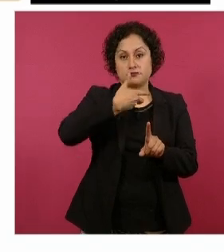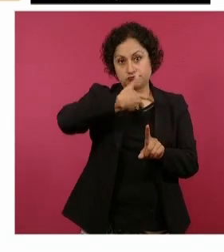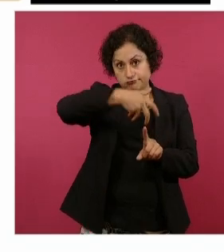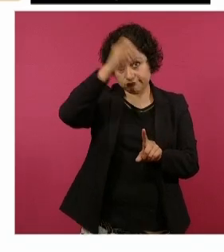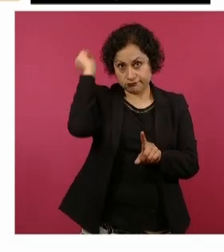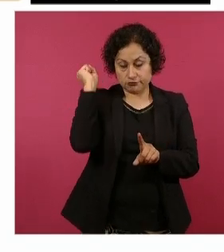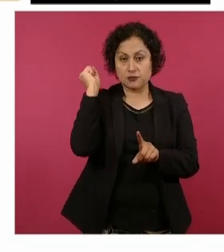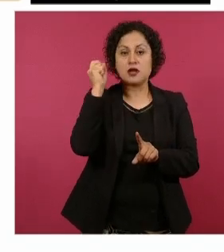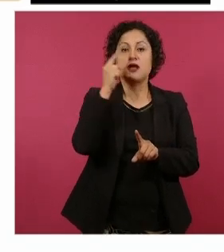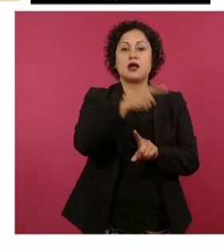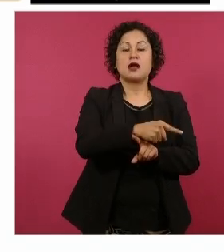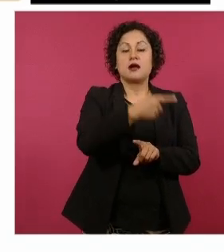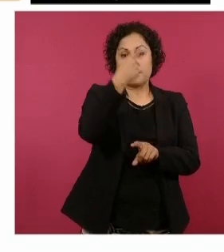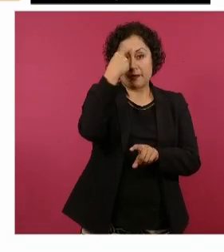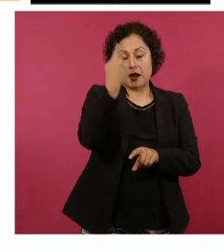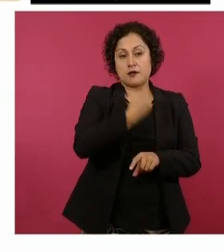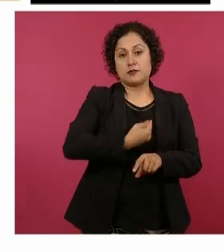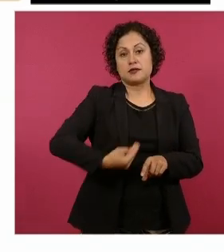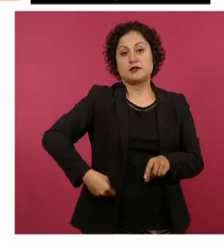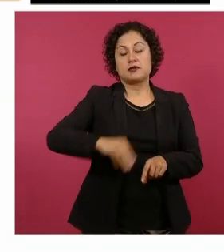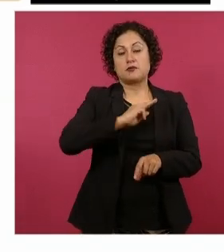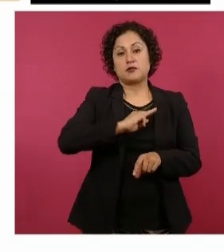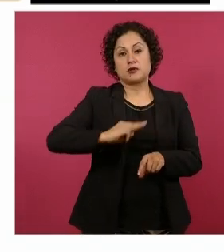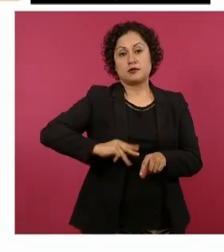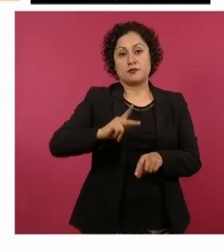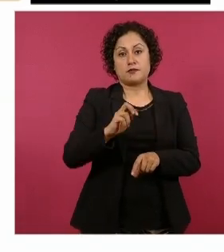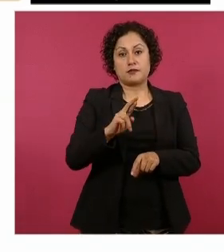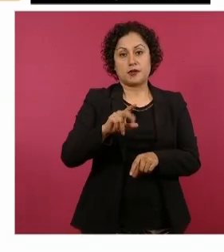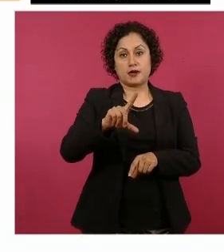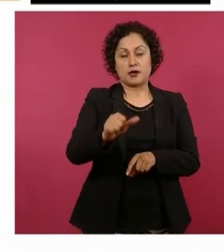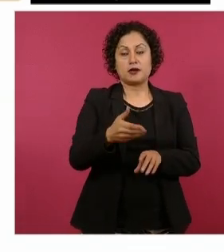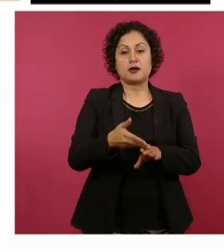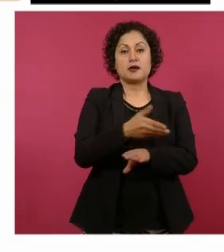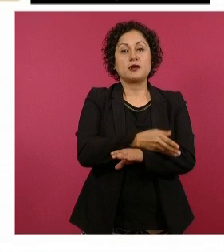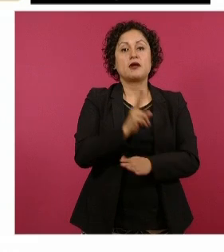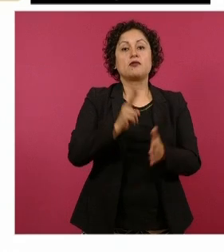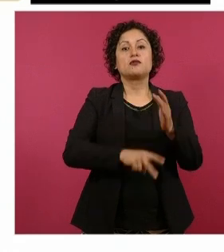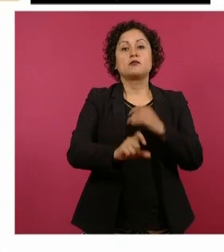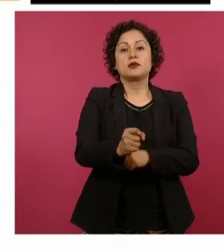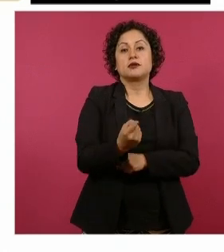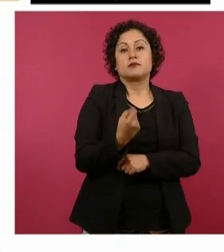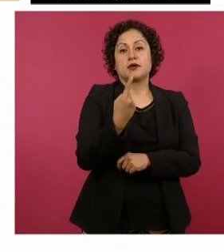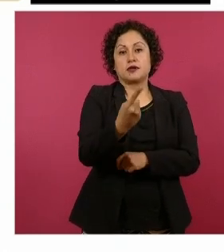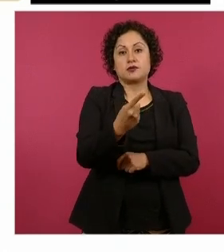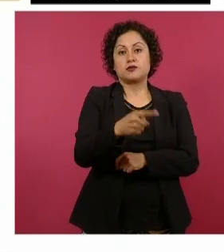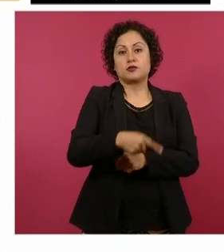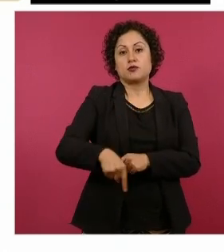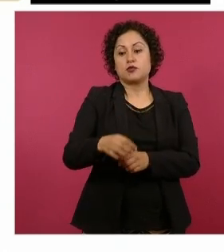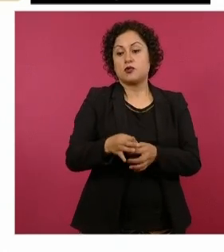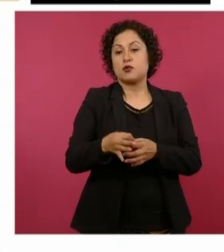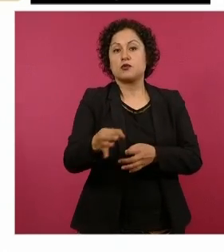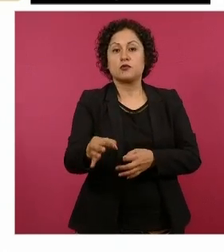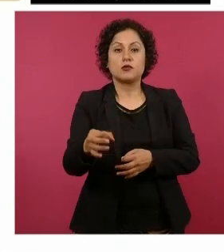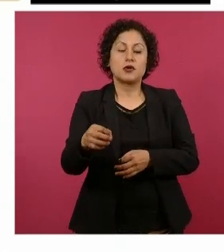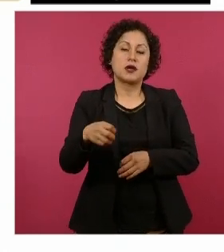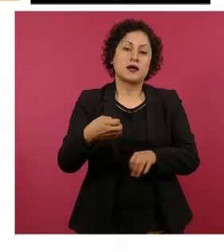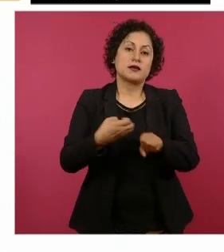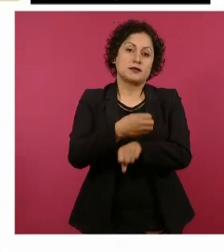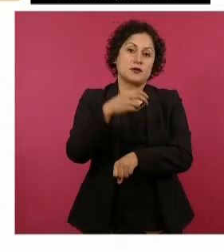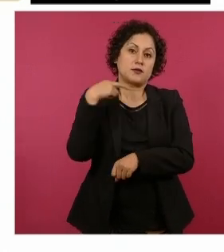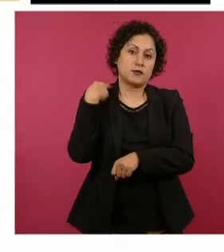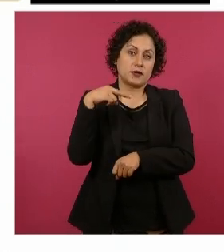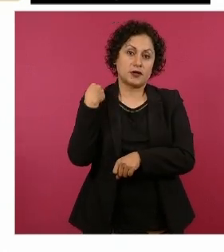Perla. Este hecho ocurrió el 4 de marzo del 21 en el municipio de Escobedo, Veracruz. De acuerdo